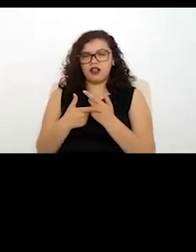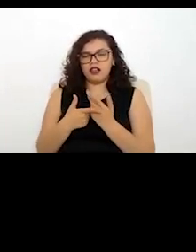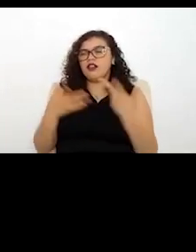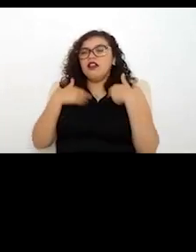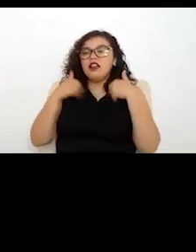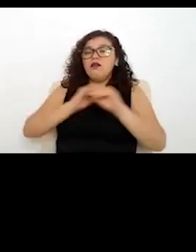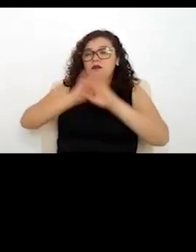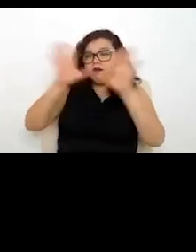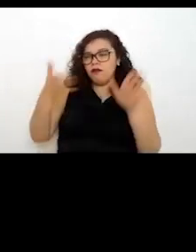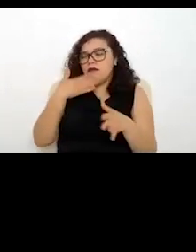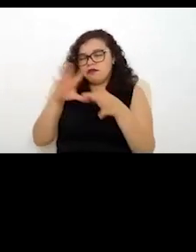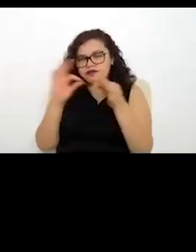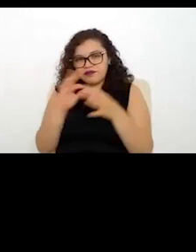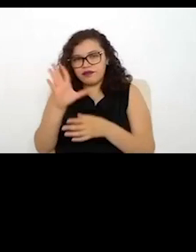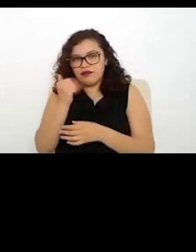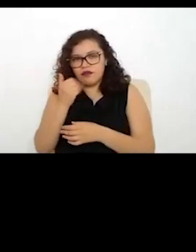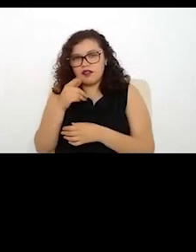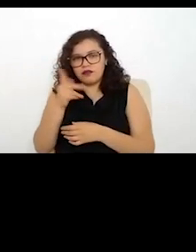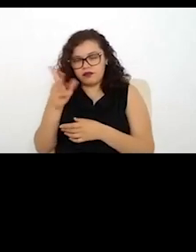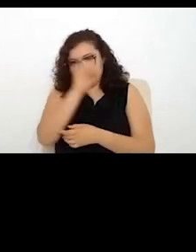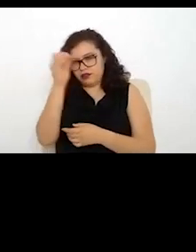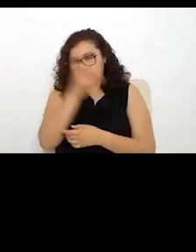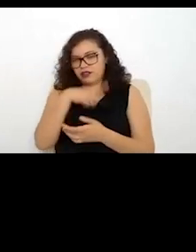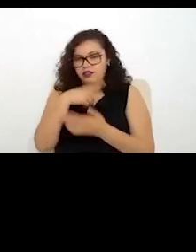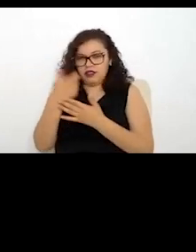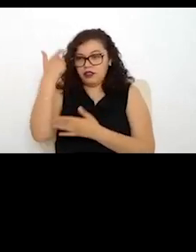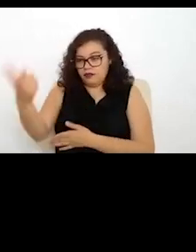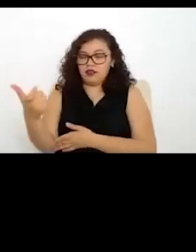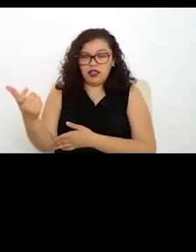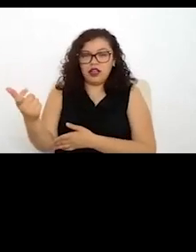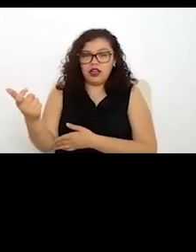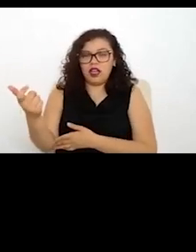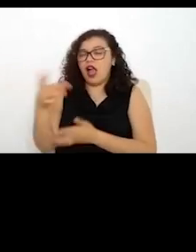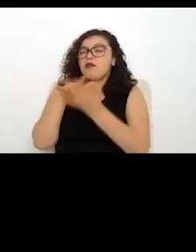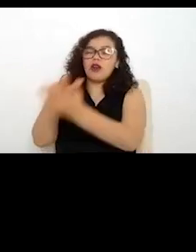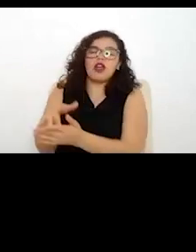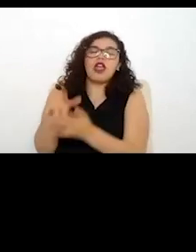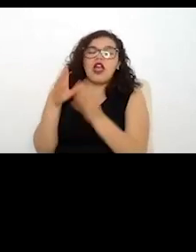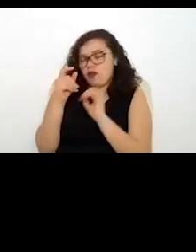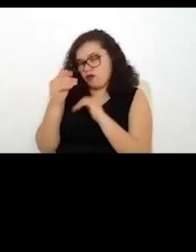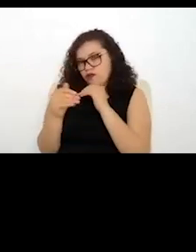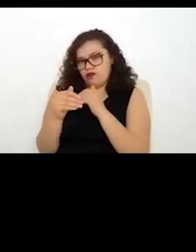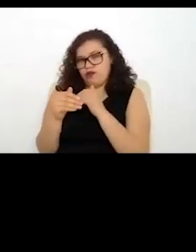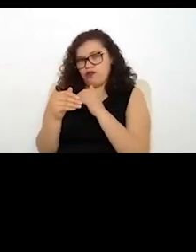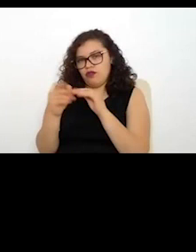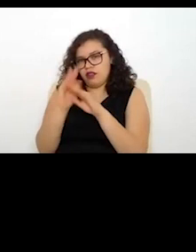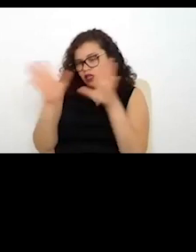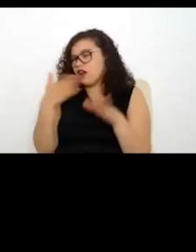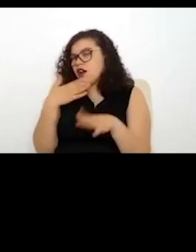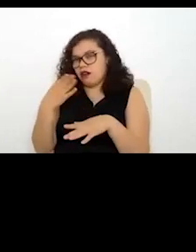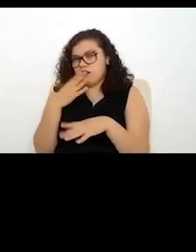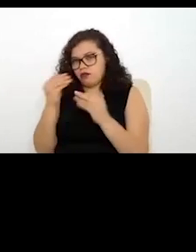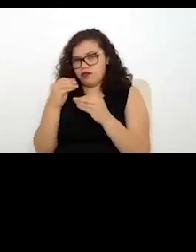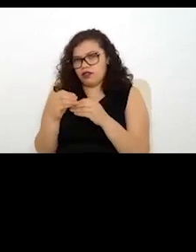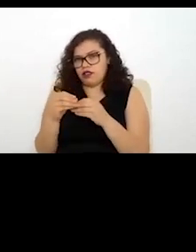claro, pero la obligación de aportar y la obligación de apoyar en este sentido es clara. Entonces se